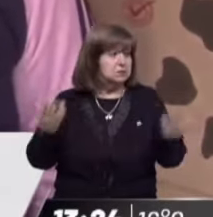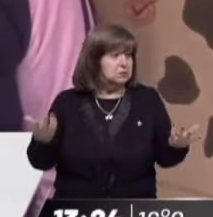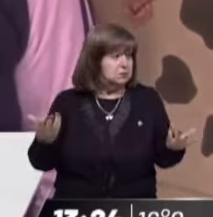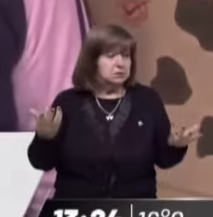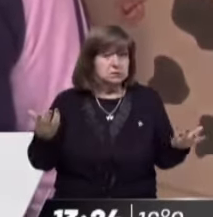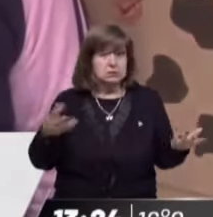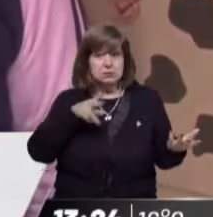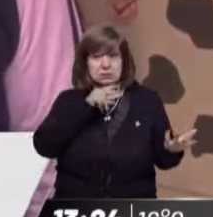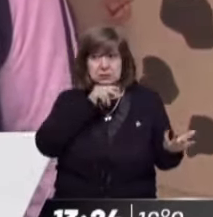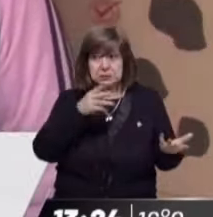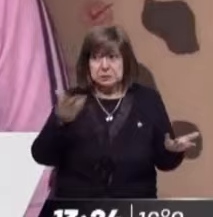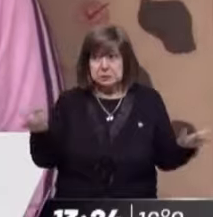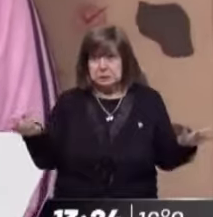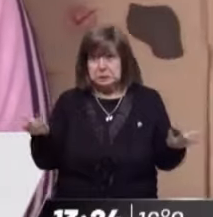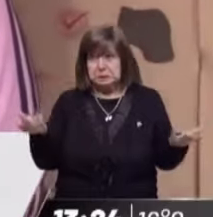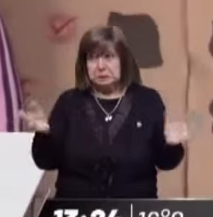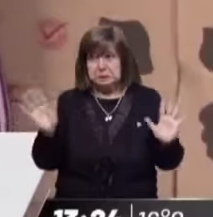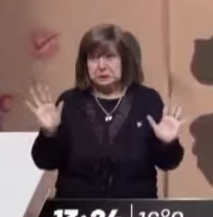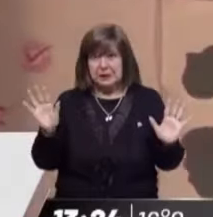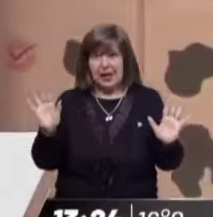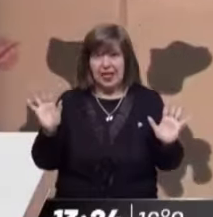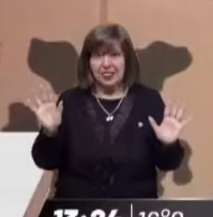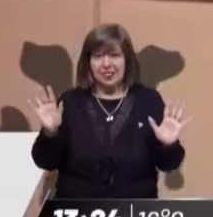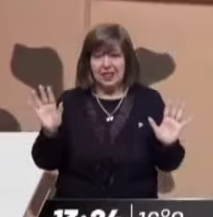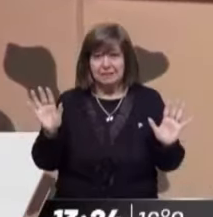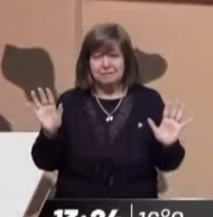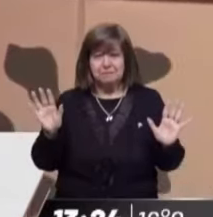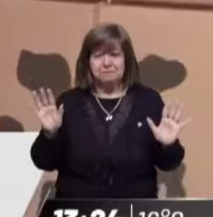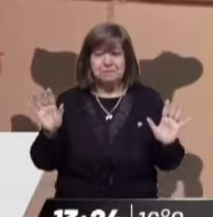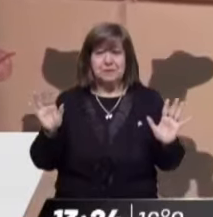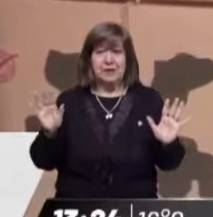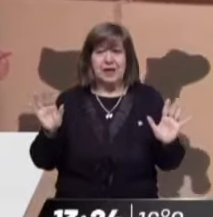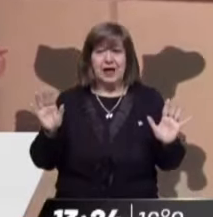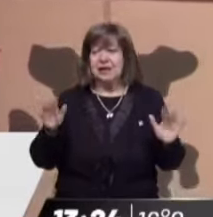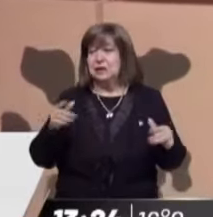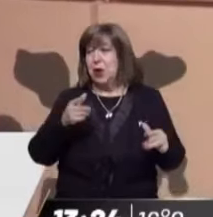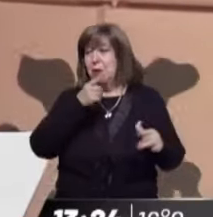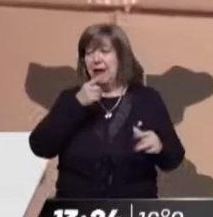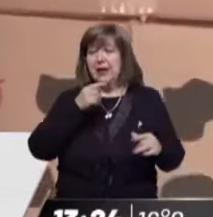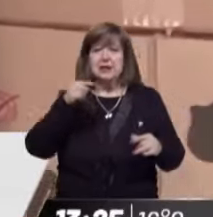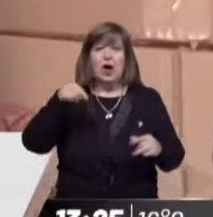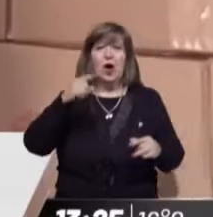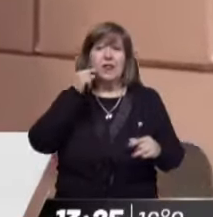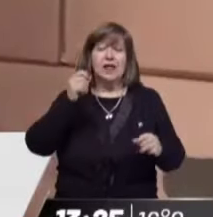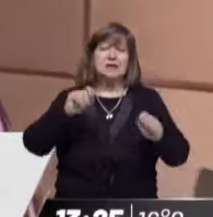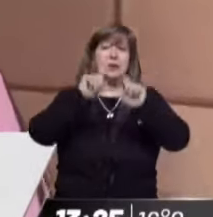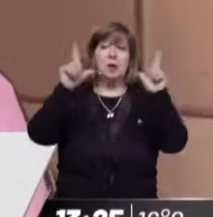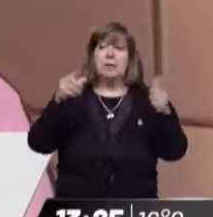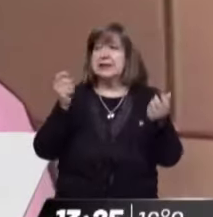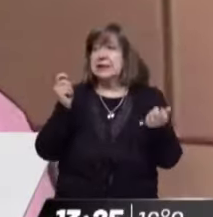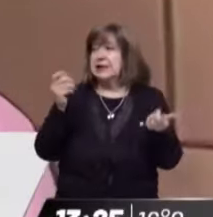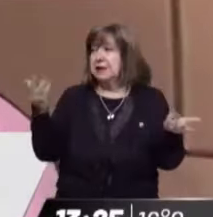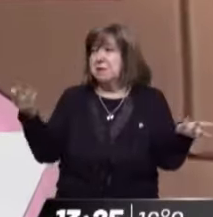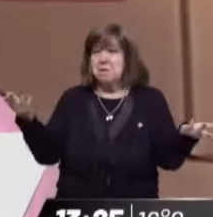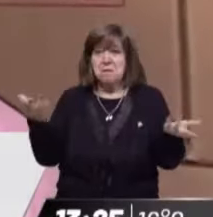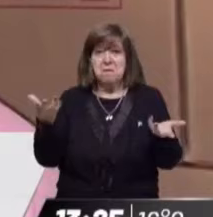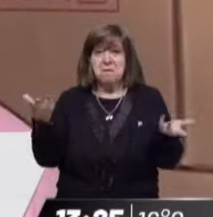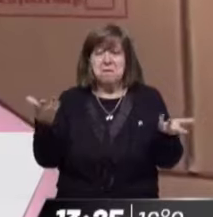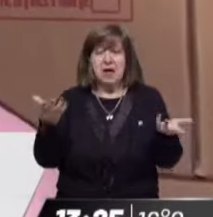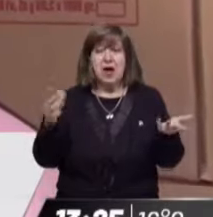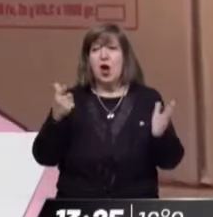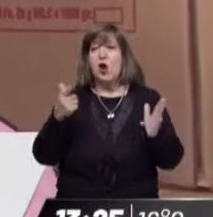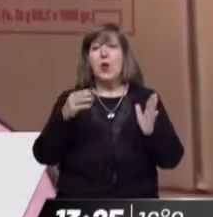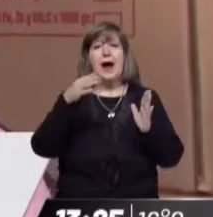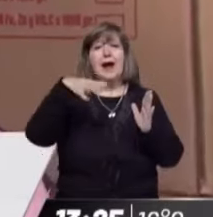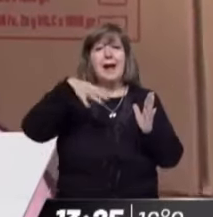qué no nosotros lo que yo contaba siempre es un día a día eh nosotros no tenemos un menú